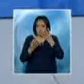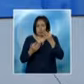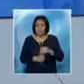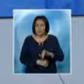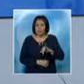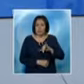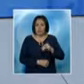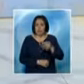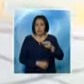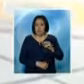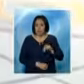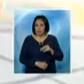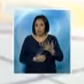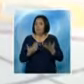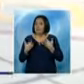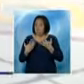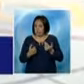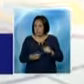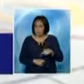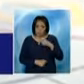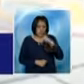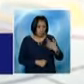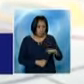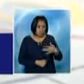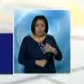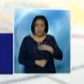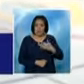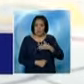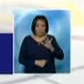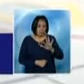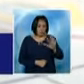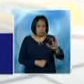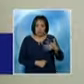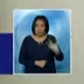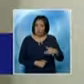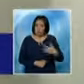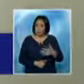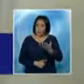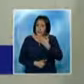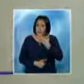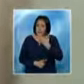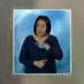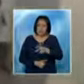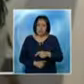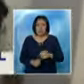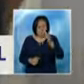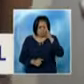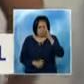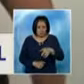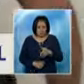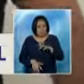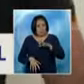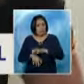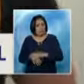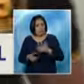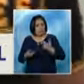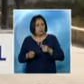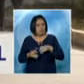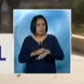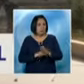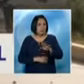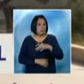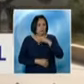Seque. Gracias. Una mujer de 55 años fue intervenido por agentes del INPE cuando intentaba ingresar